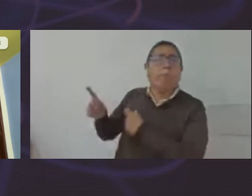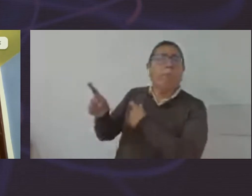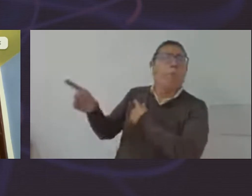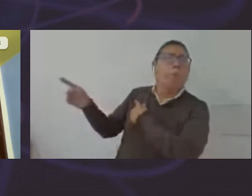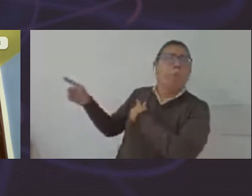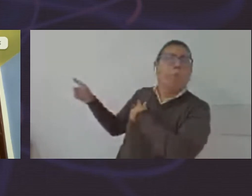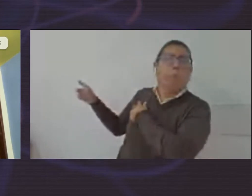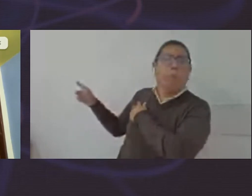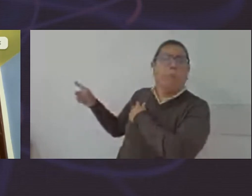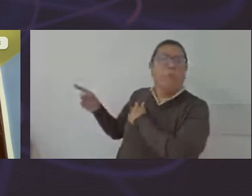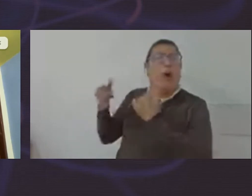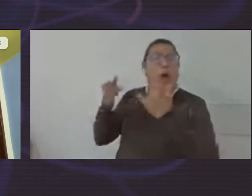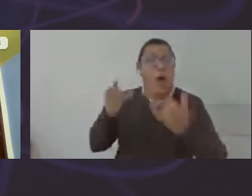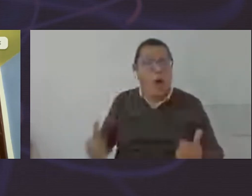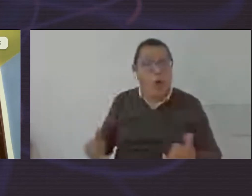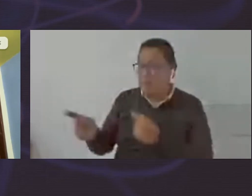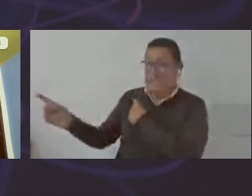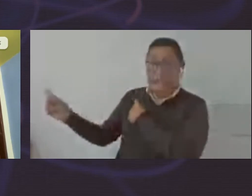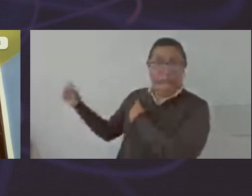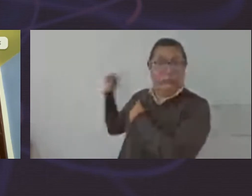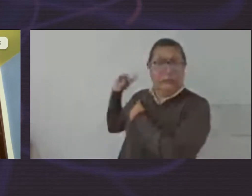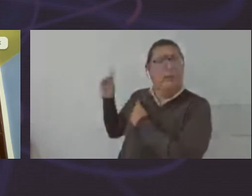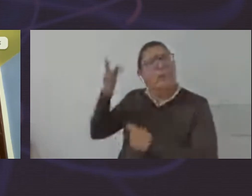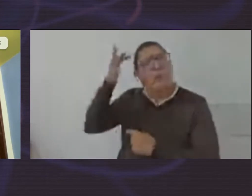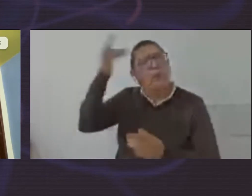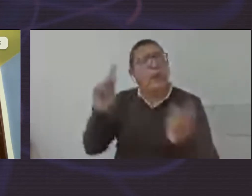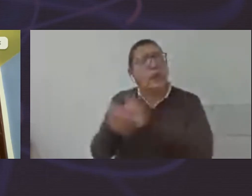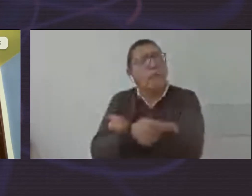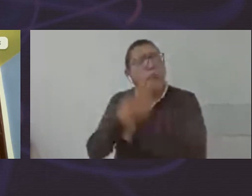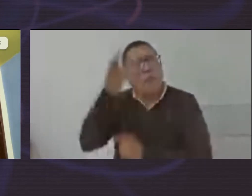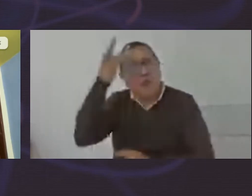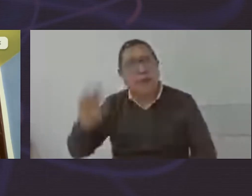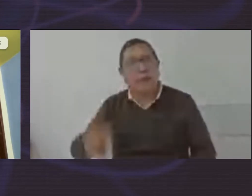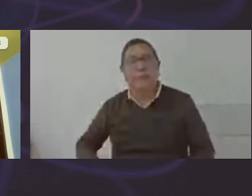Déjenme compartir nuevamente.